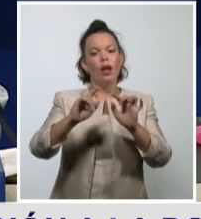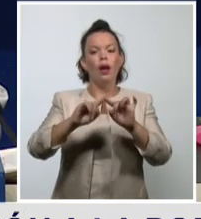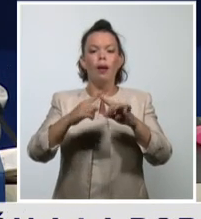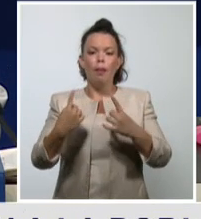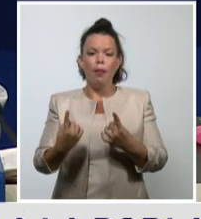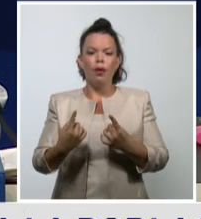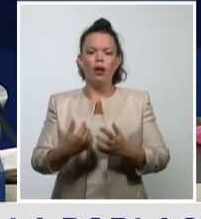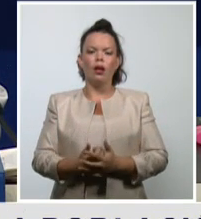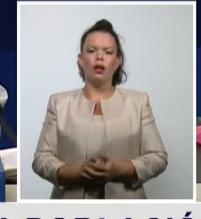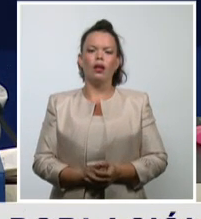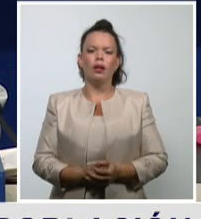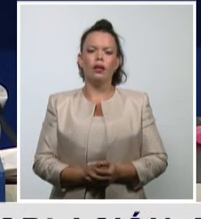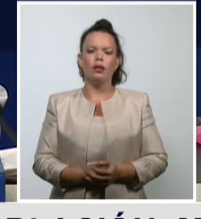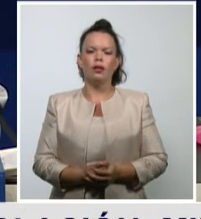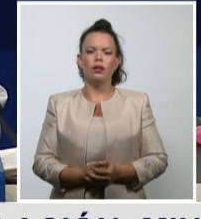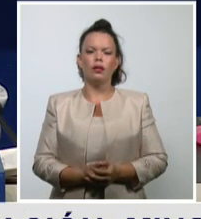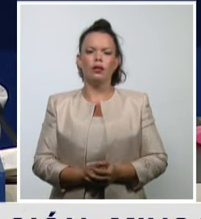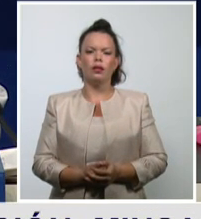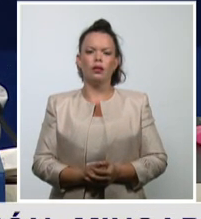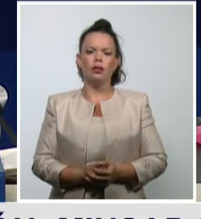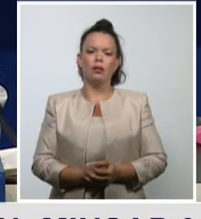de extranjeros,